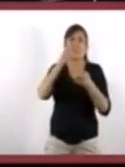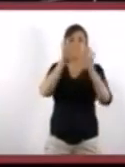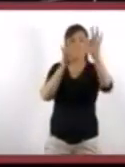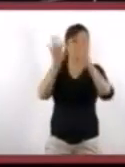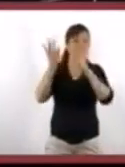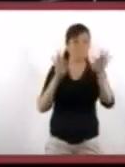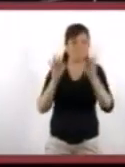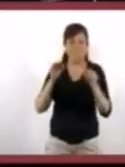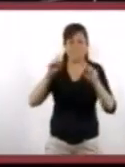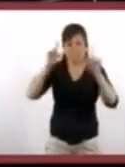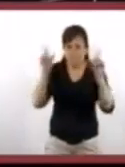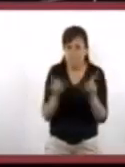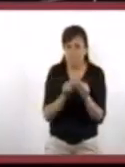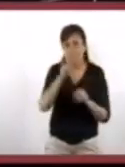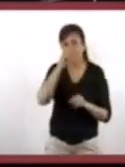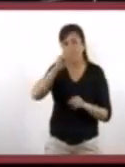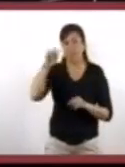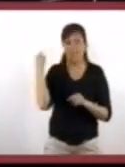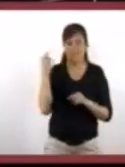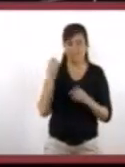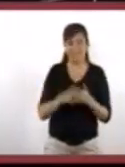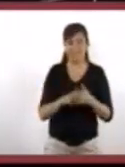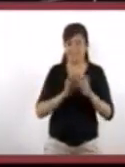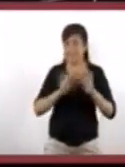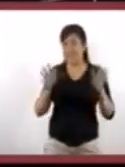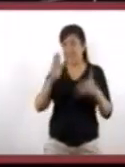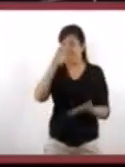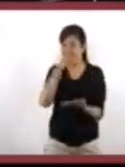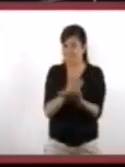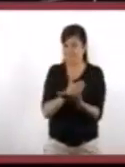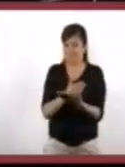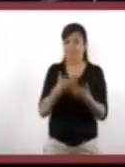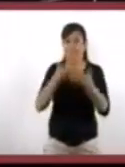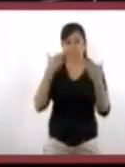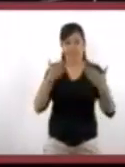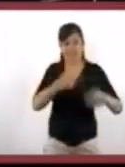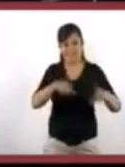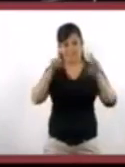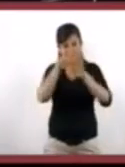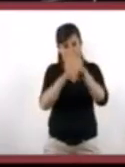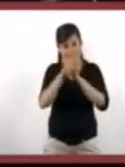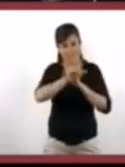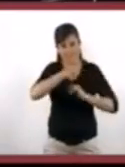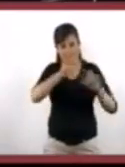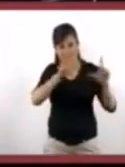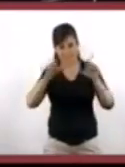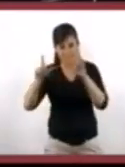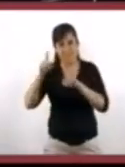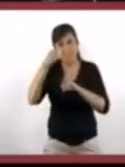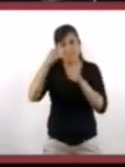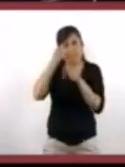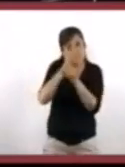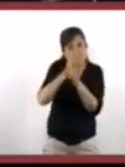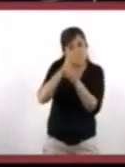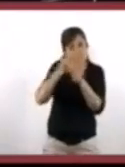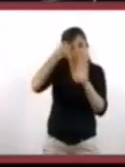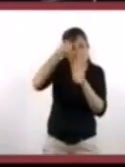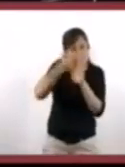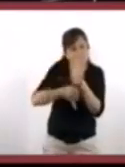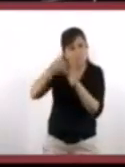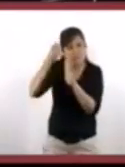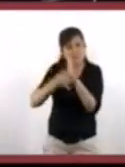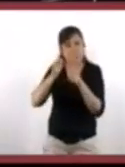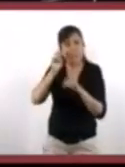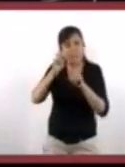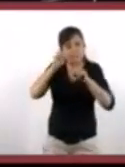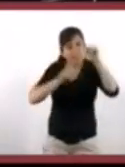más frecuentemente. En fin, ahí lo dejamos. Y en los siguientes videos vamos a explorar la estadística aún